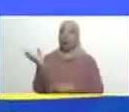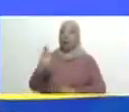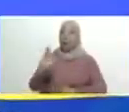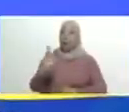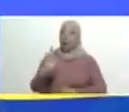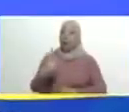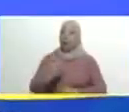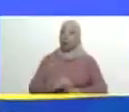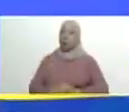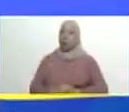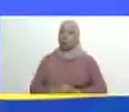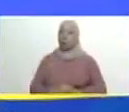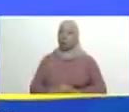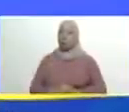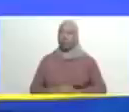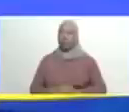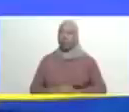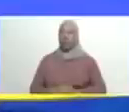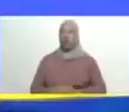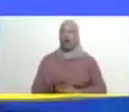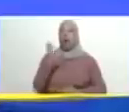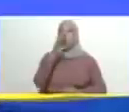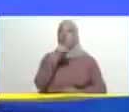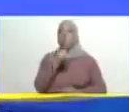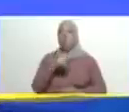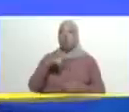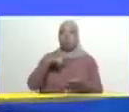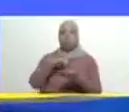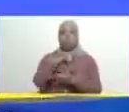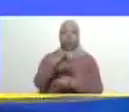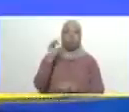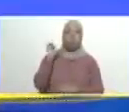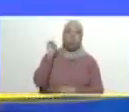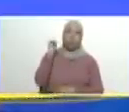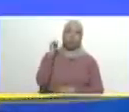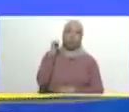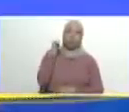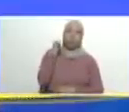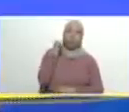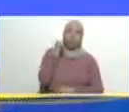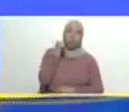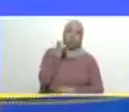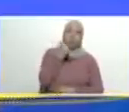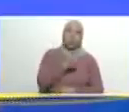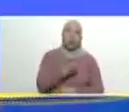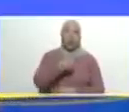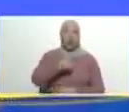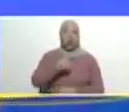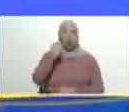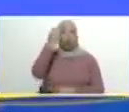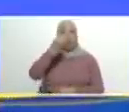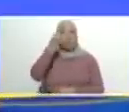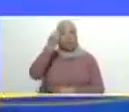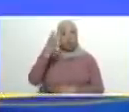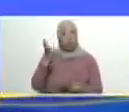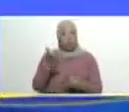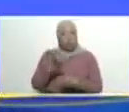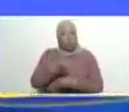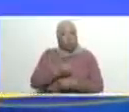No hemos tenido vuelos entre nuestros países durante mucho tiempo, demasiado tiempo. Y confío que con este acuerdo